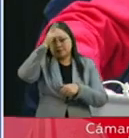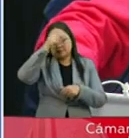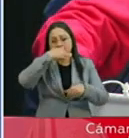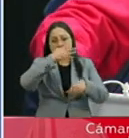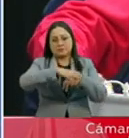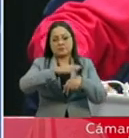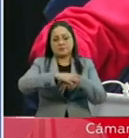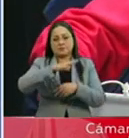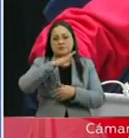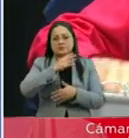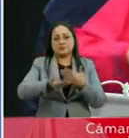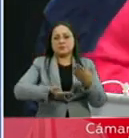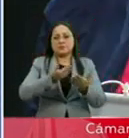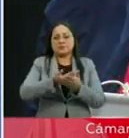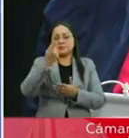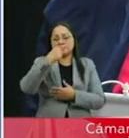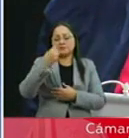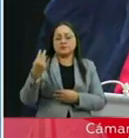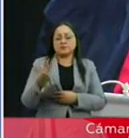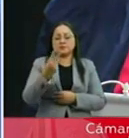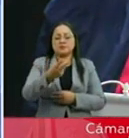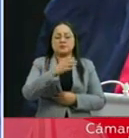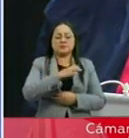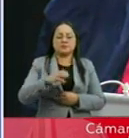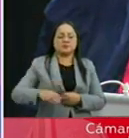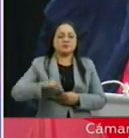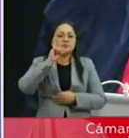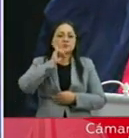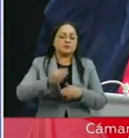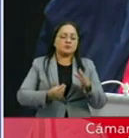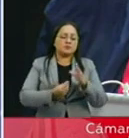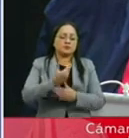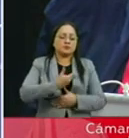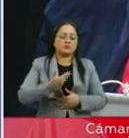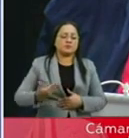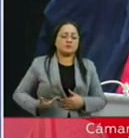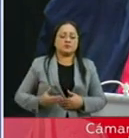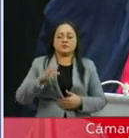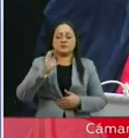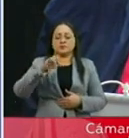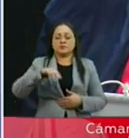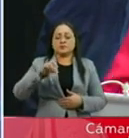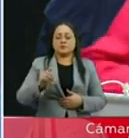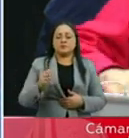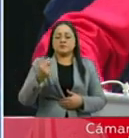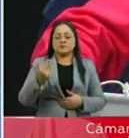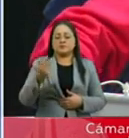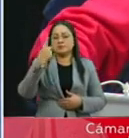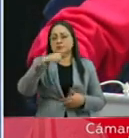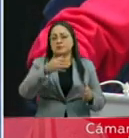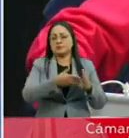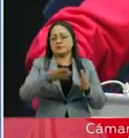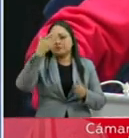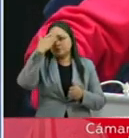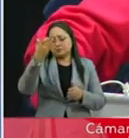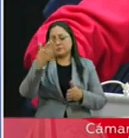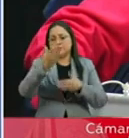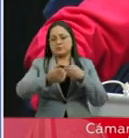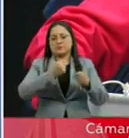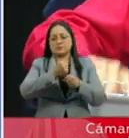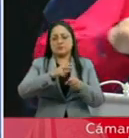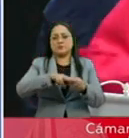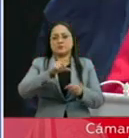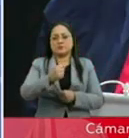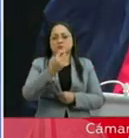firmaran sus boletas enseñaran su voto y se las dieran maradas eso es in ito Paco eso nunca